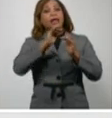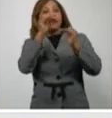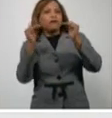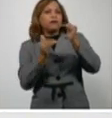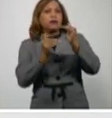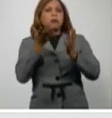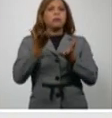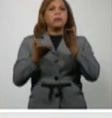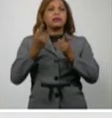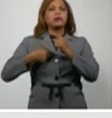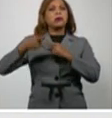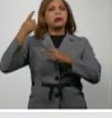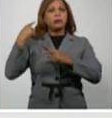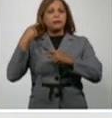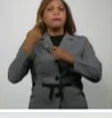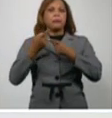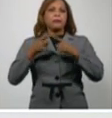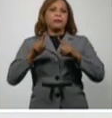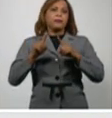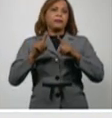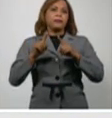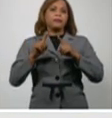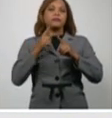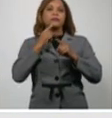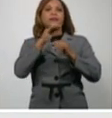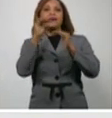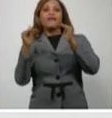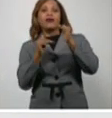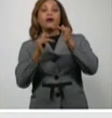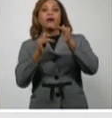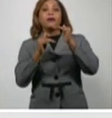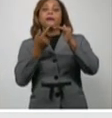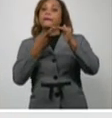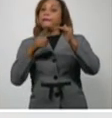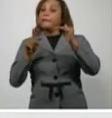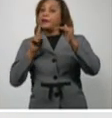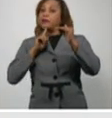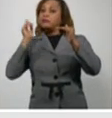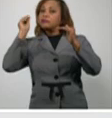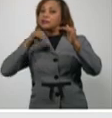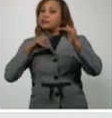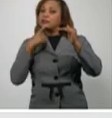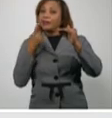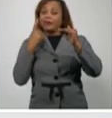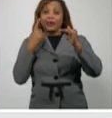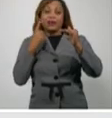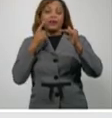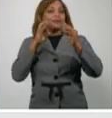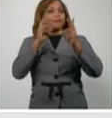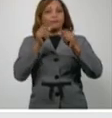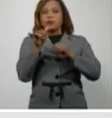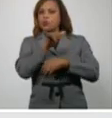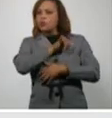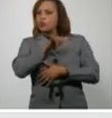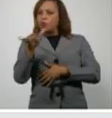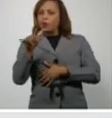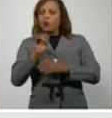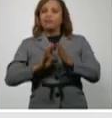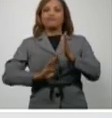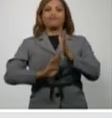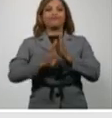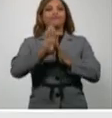ayer, ya por debajo de 5.000, pero bueno, como ustedes pueden ver, una cifra todavía muy